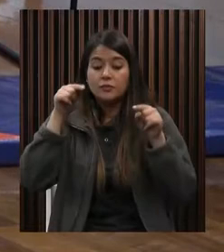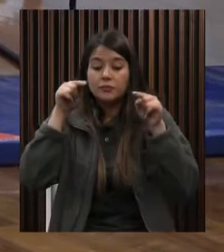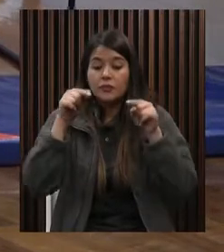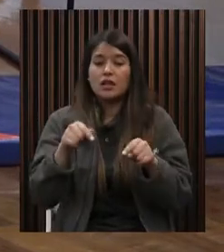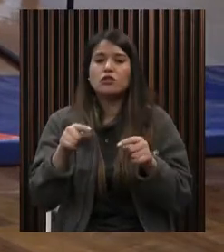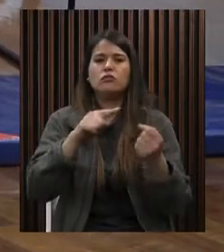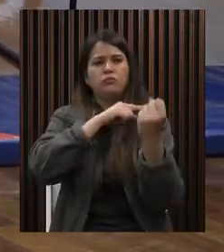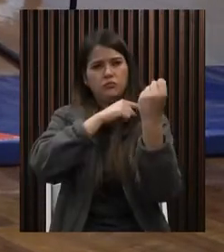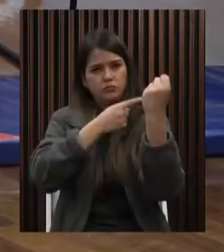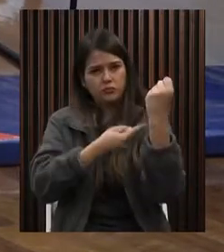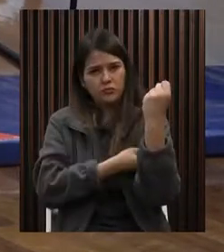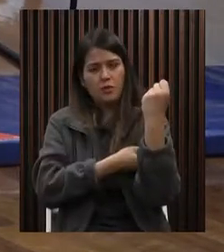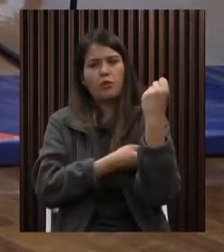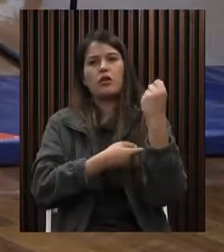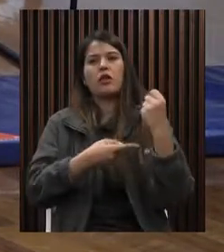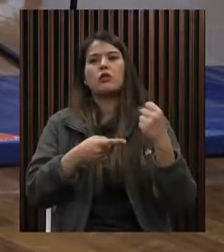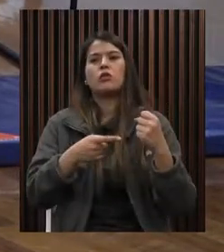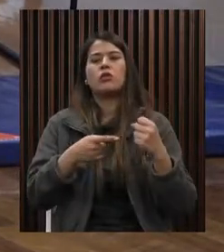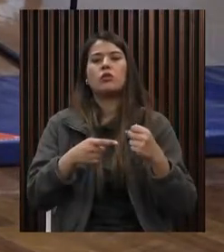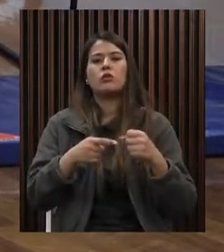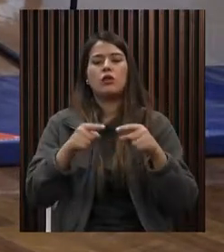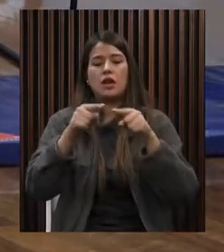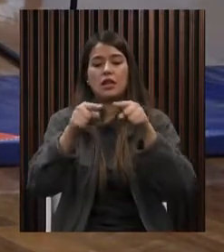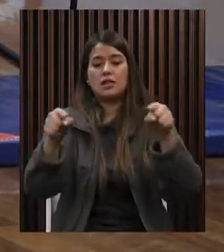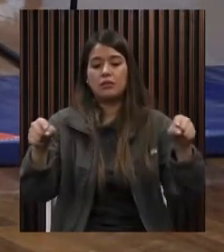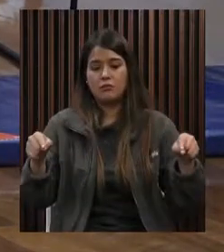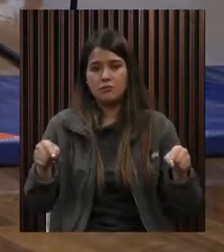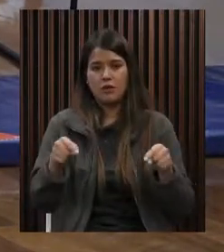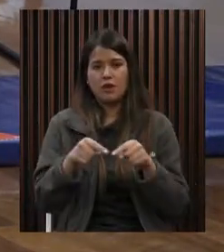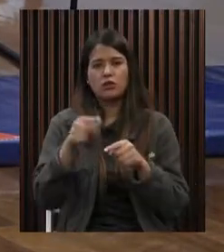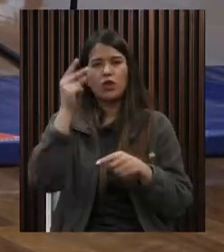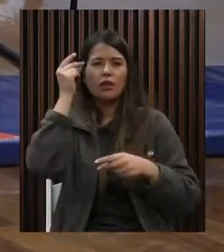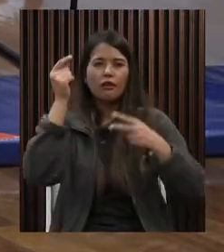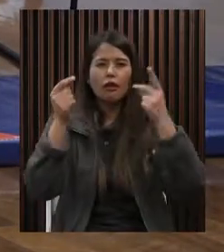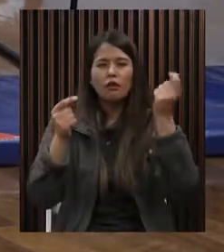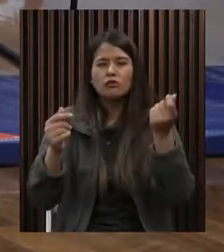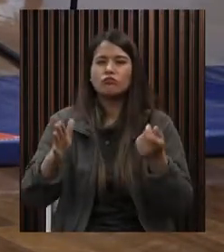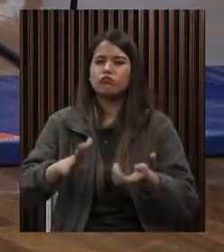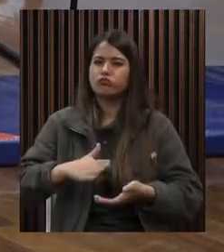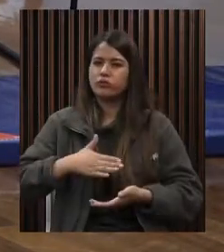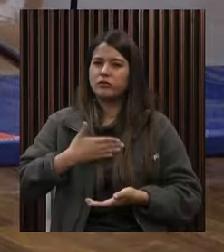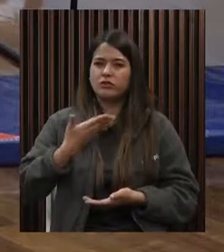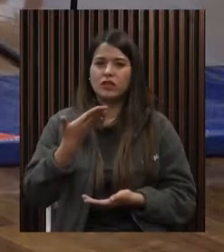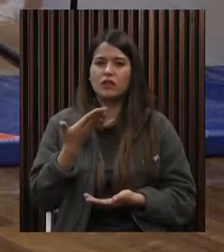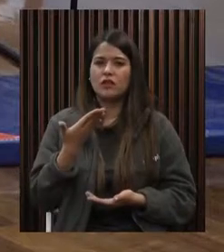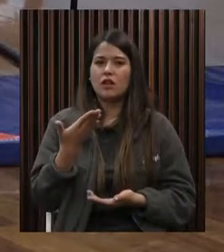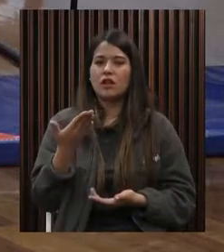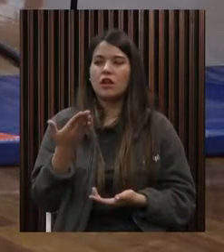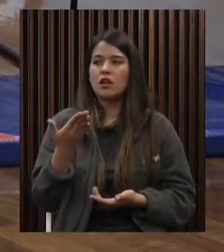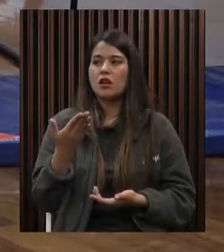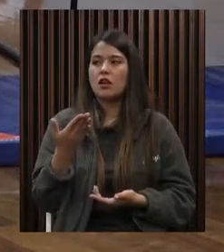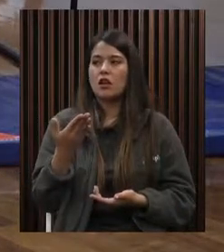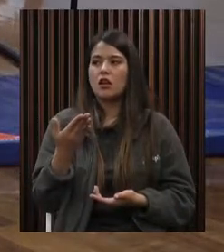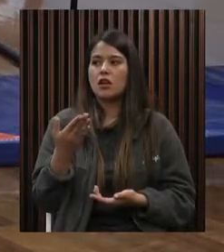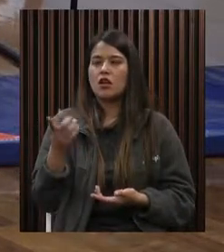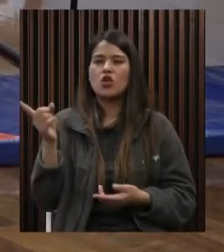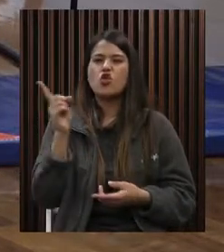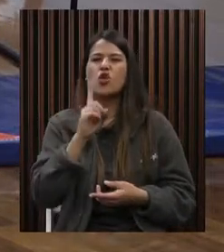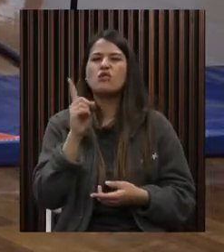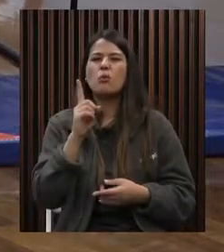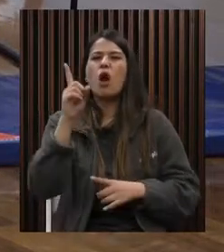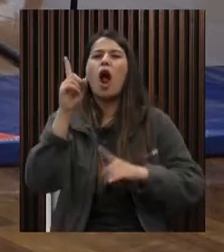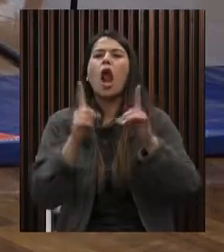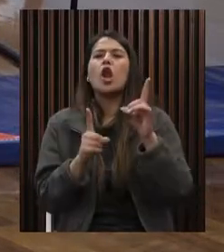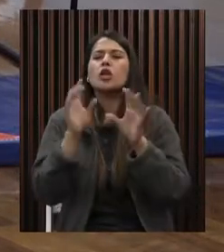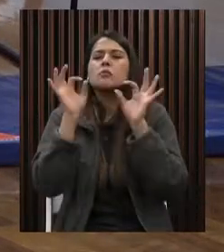ir empoderando espacios de creación también para que ellos sientan que no tienen que ocupar como un momento en el año